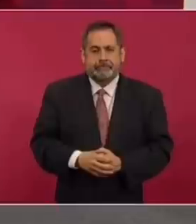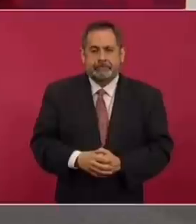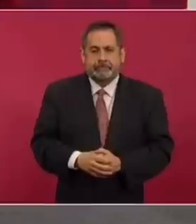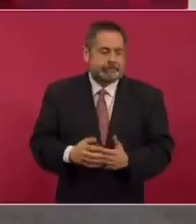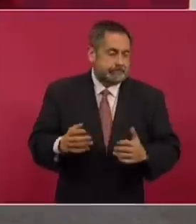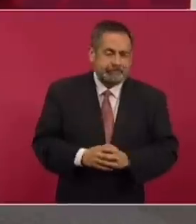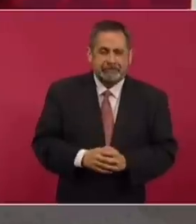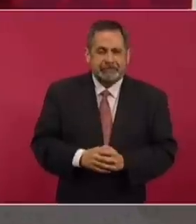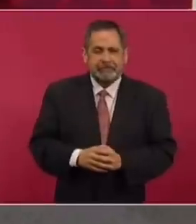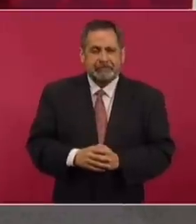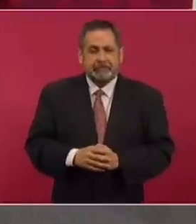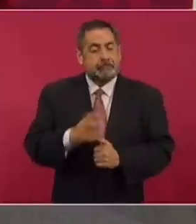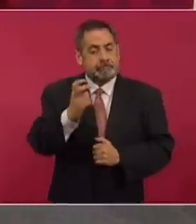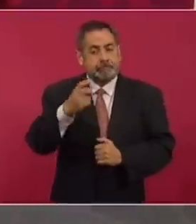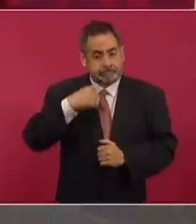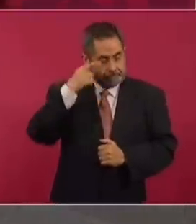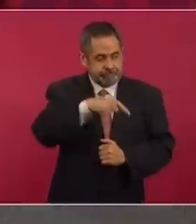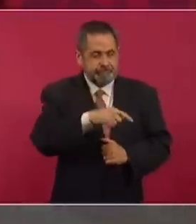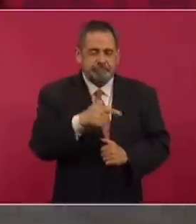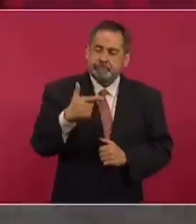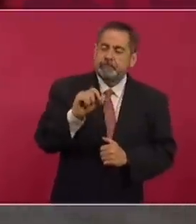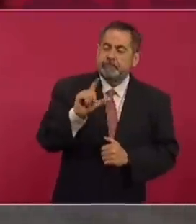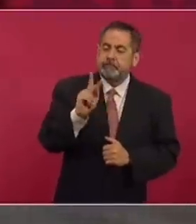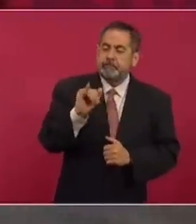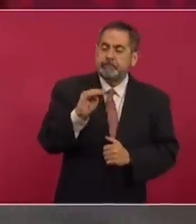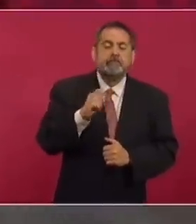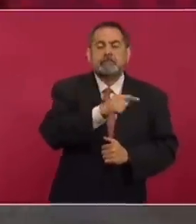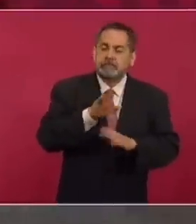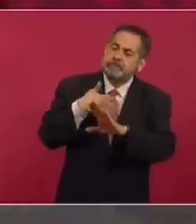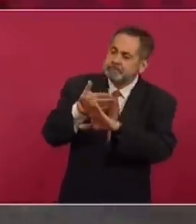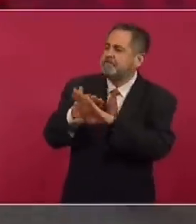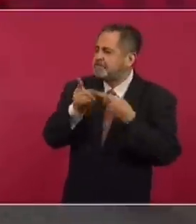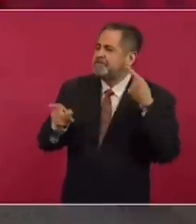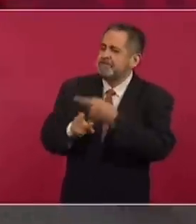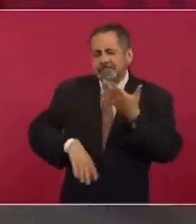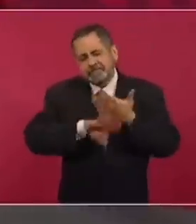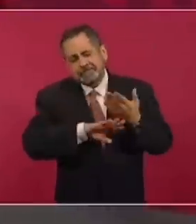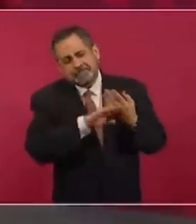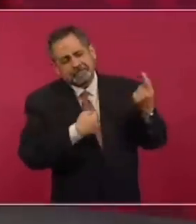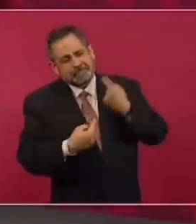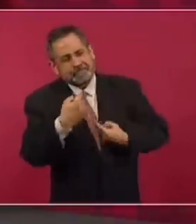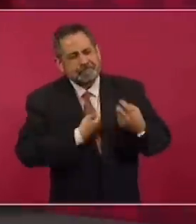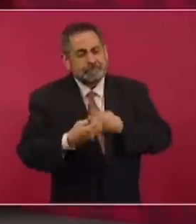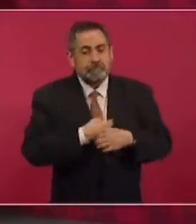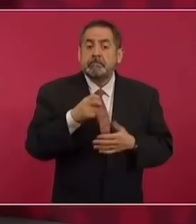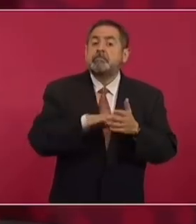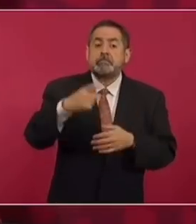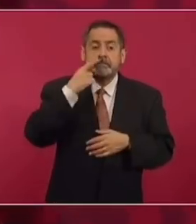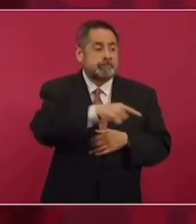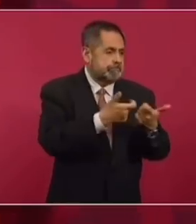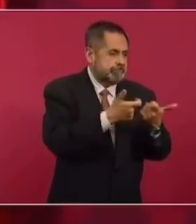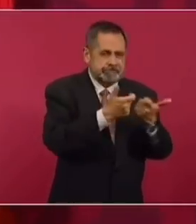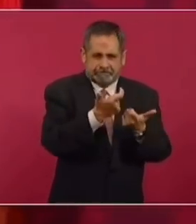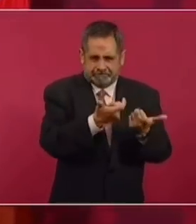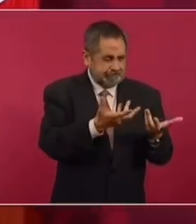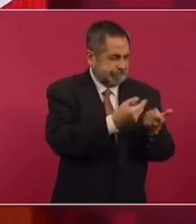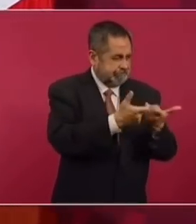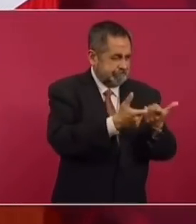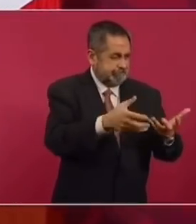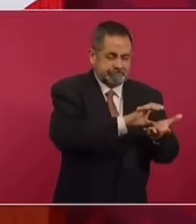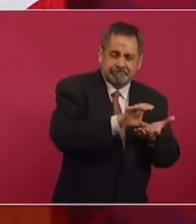contrapeso. Entonces, cuando hablo de golpismo, es eso. A eso me refiero. El que reúnan dinero para